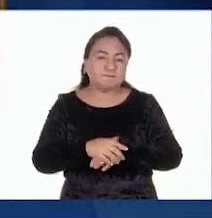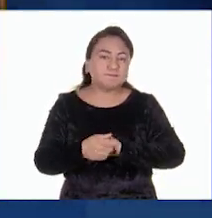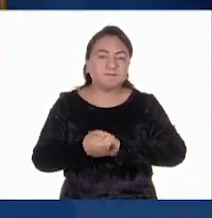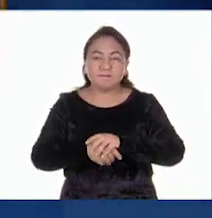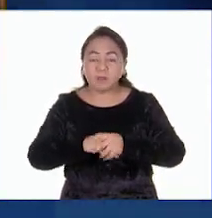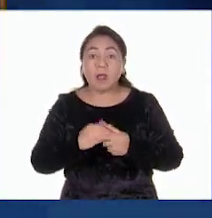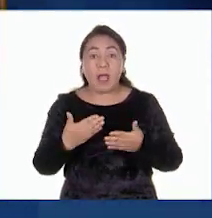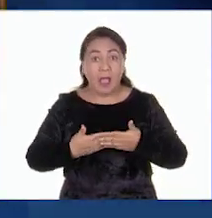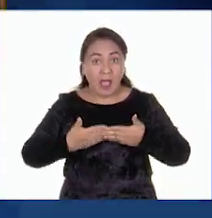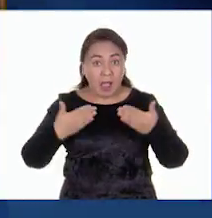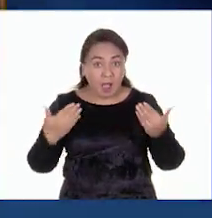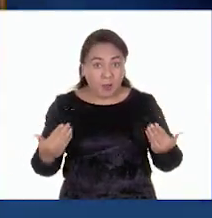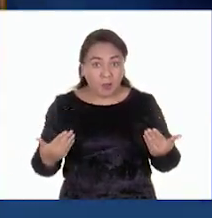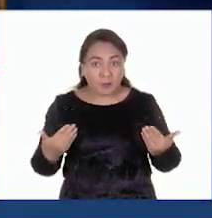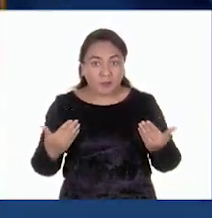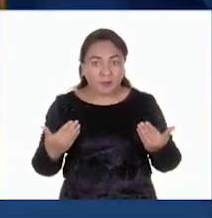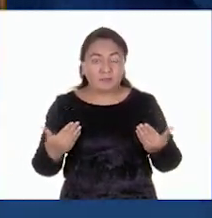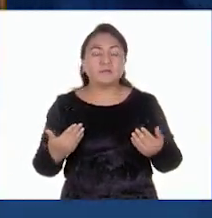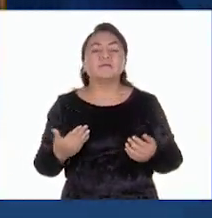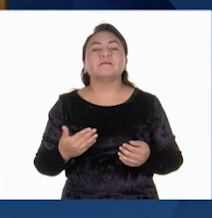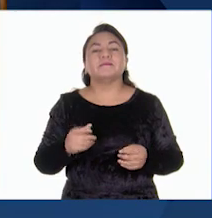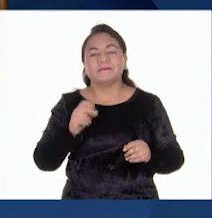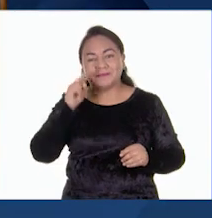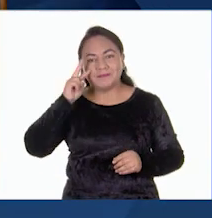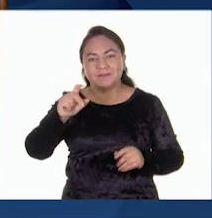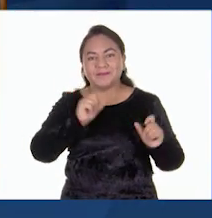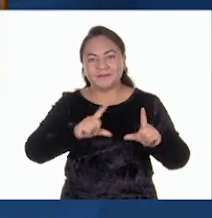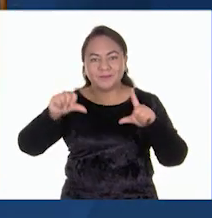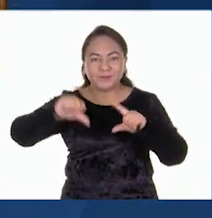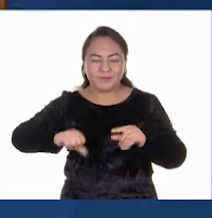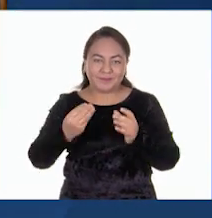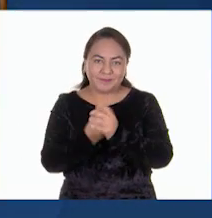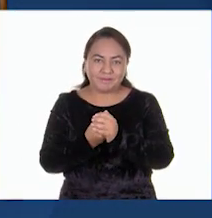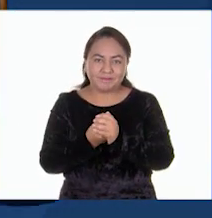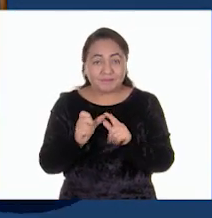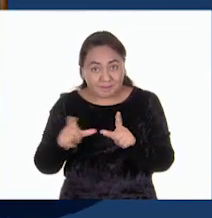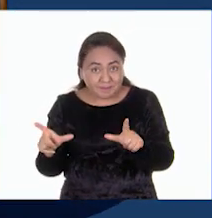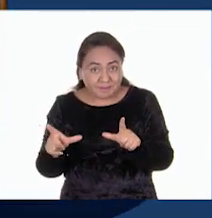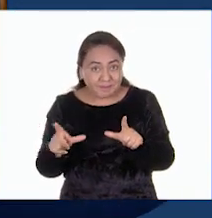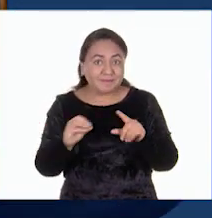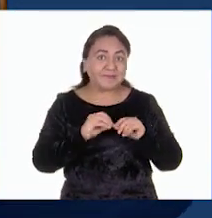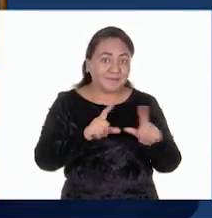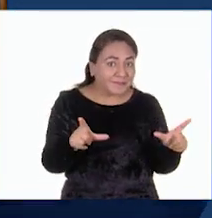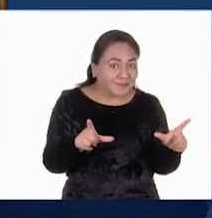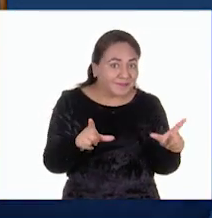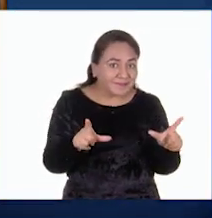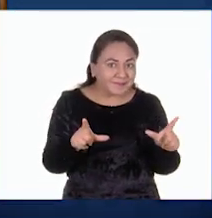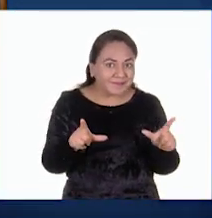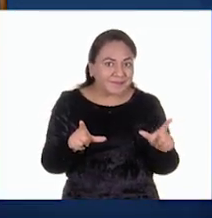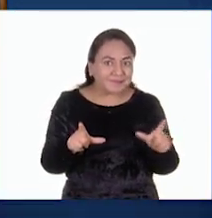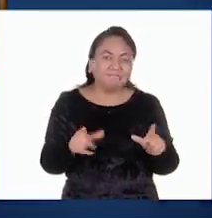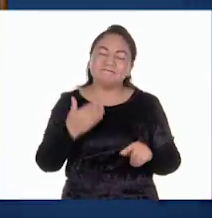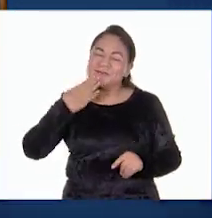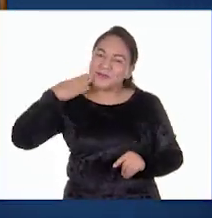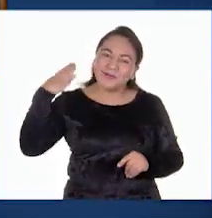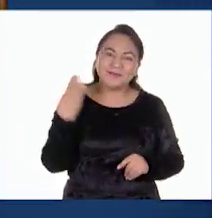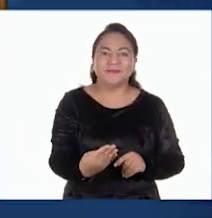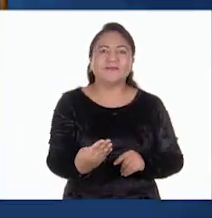es momento de seguir con el programa de hoy. ¿Listas? ¿Listos?